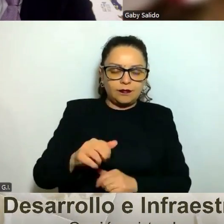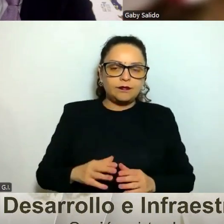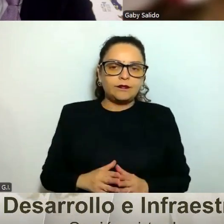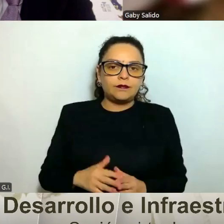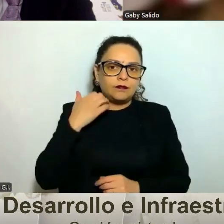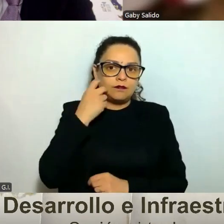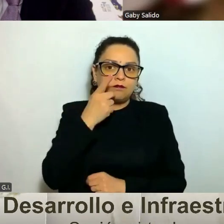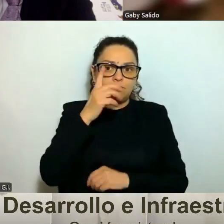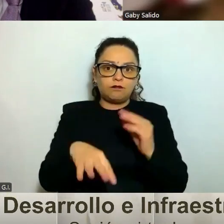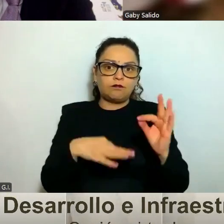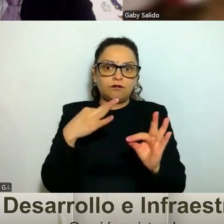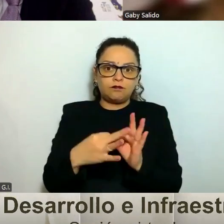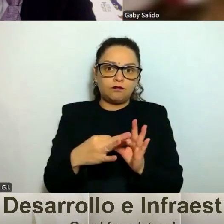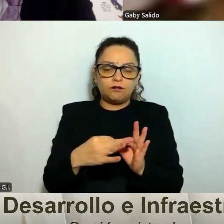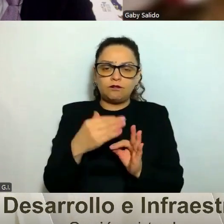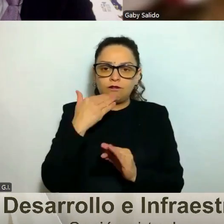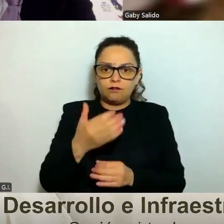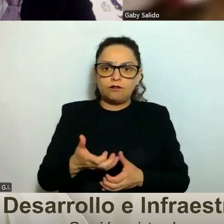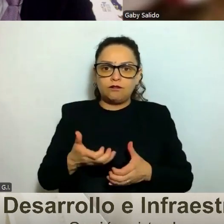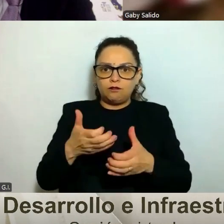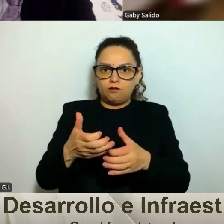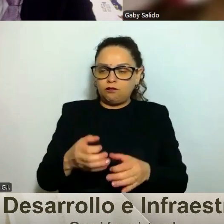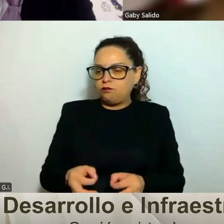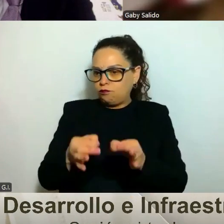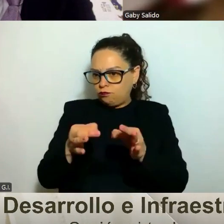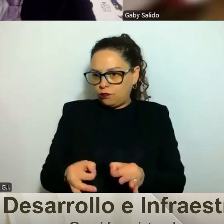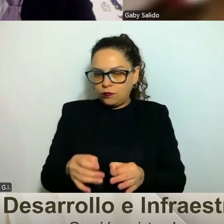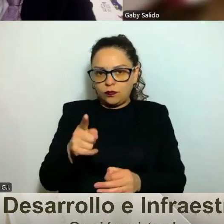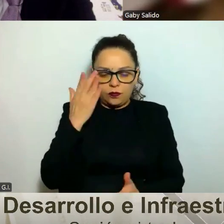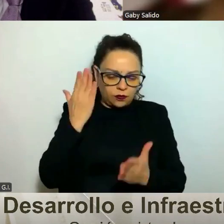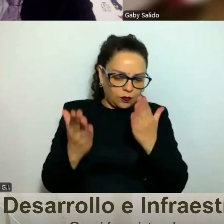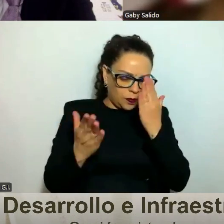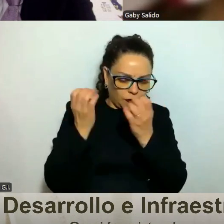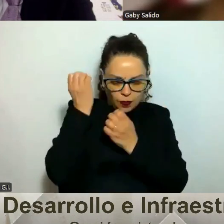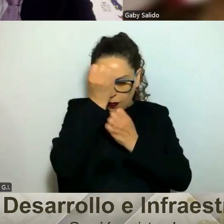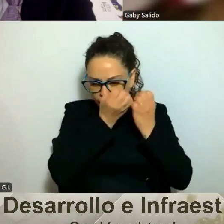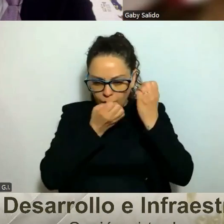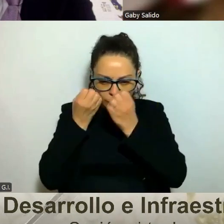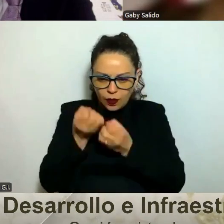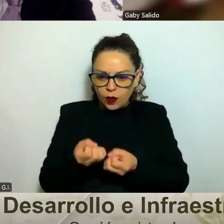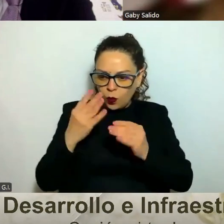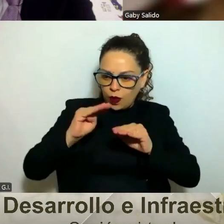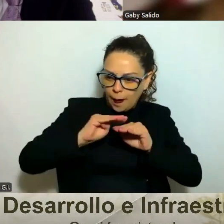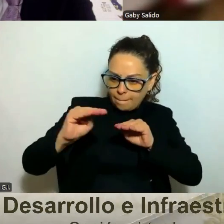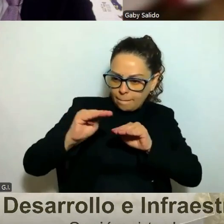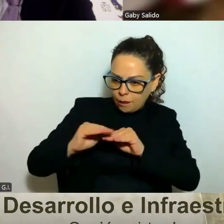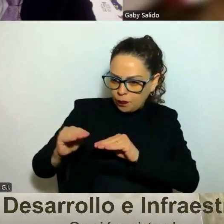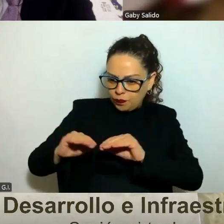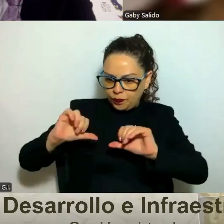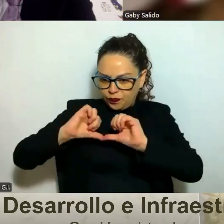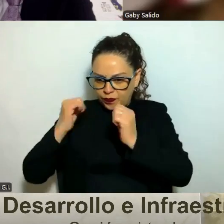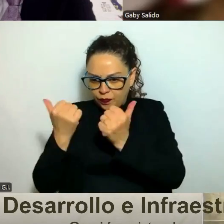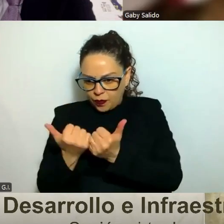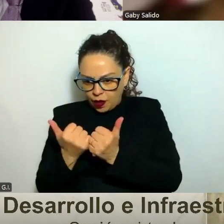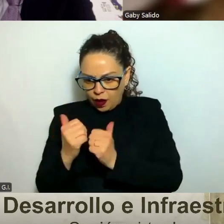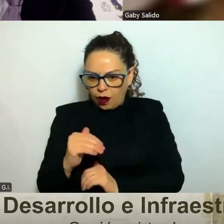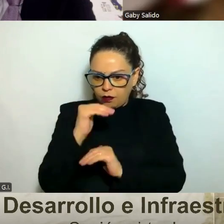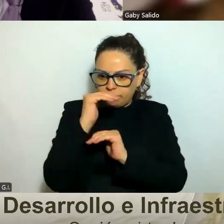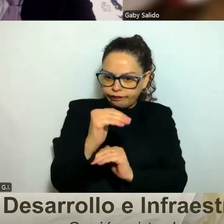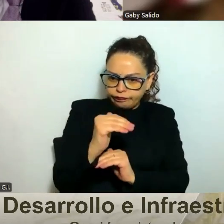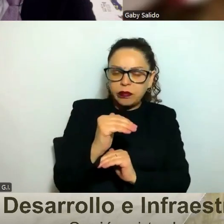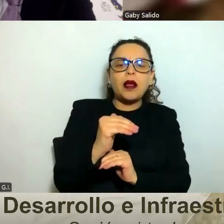Por otro lado, esta dictaminadora realizó un análisis comparativo de las superficies de construcción, área libre y máxima de construcción, considerando el